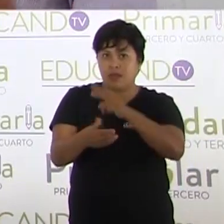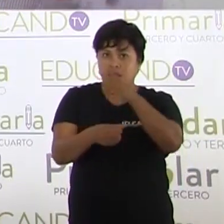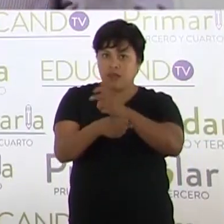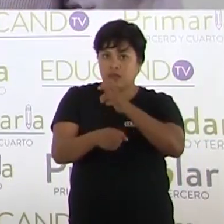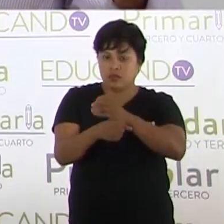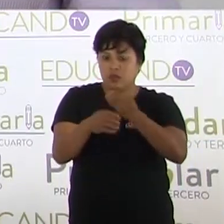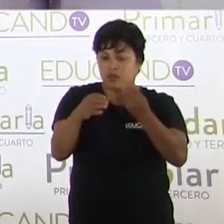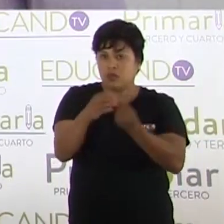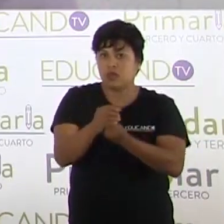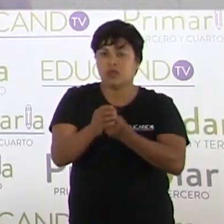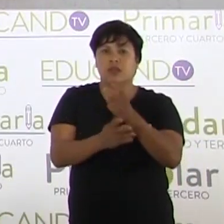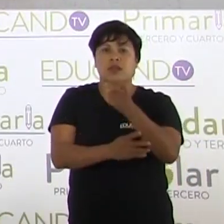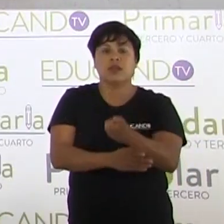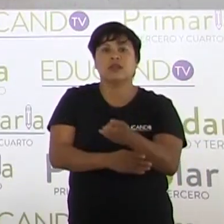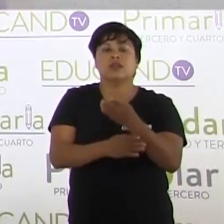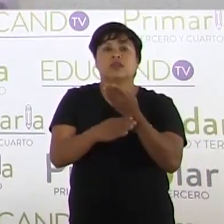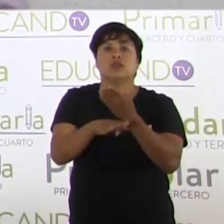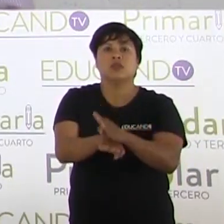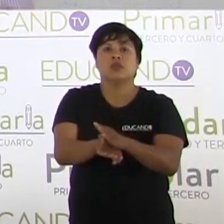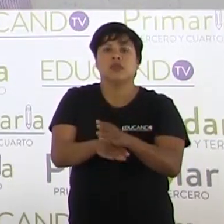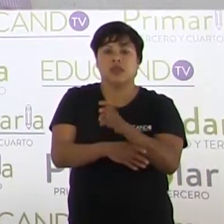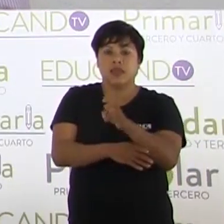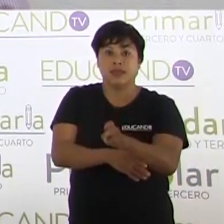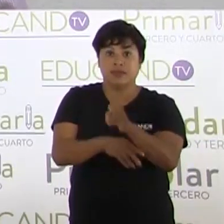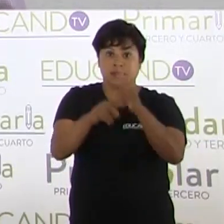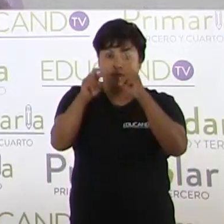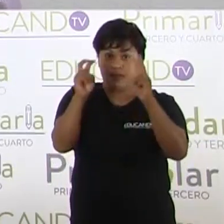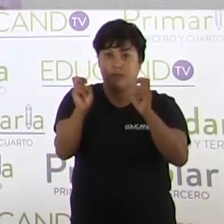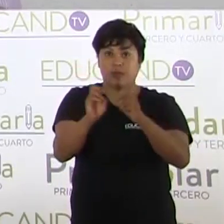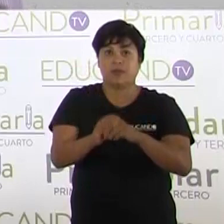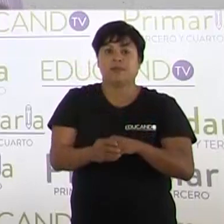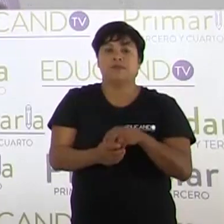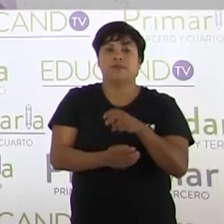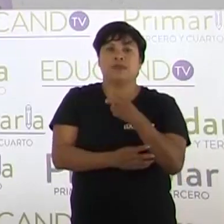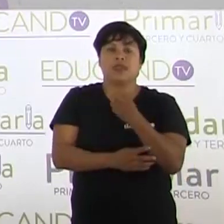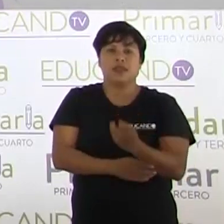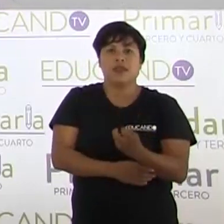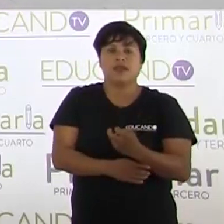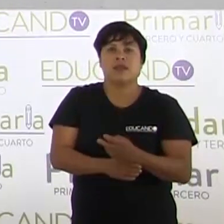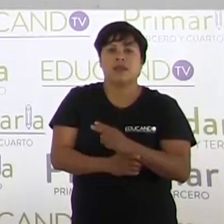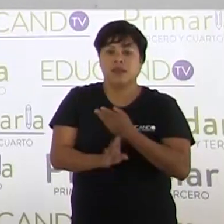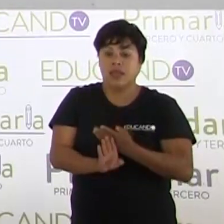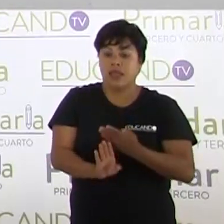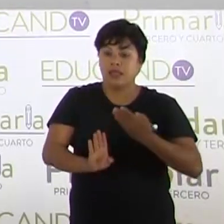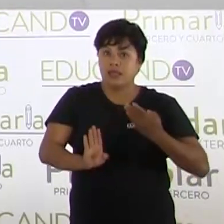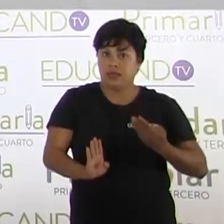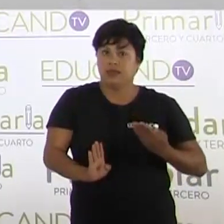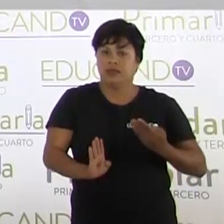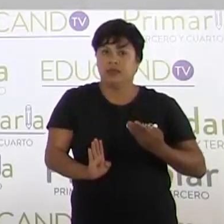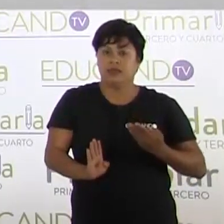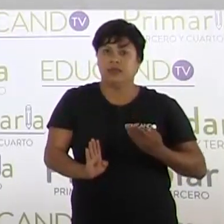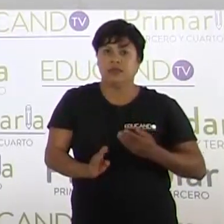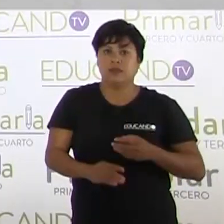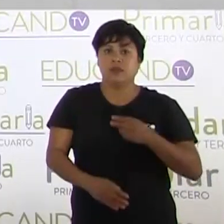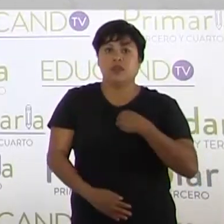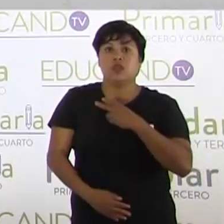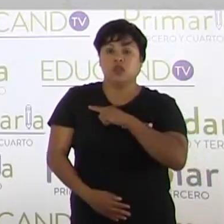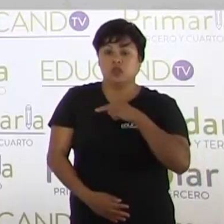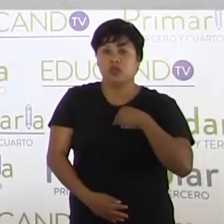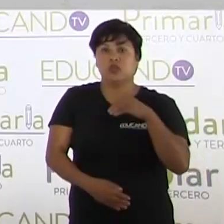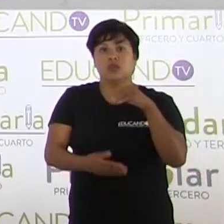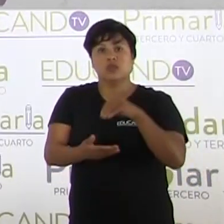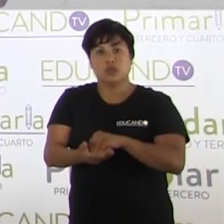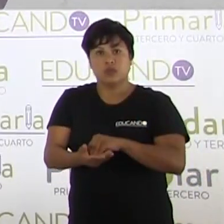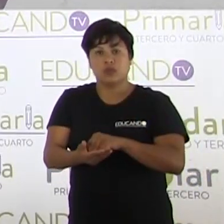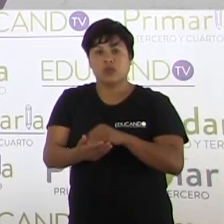sesión que se refiere a este tema y previamente pues pusimos